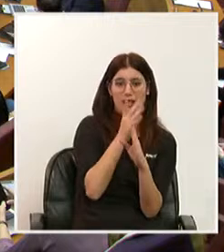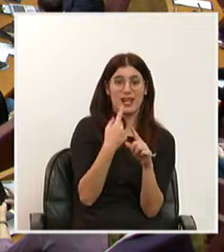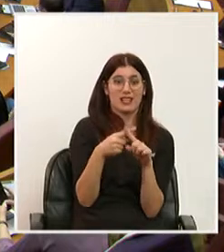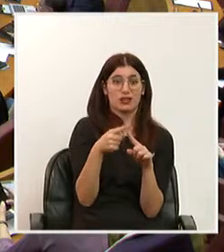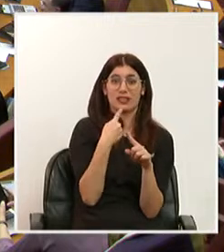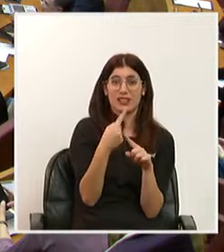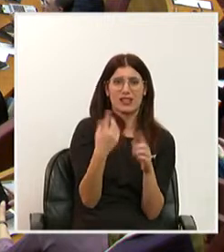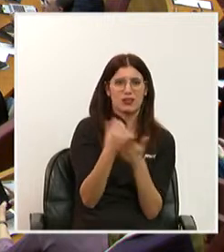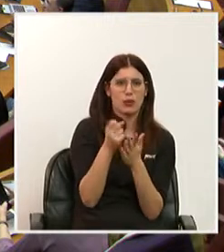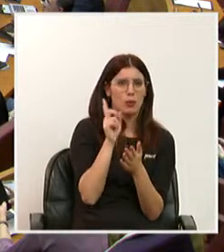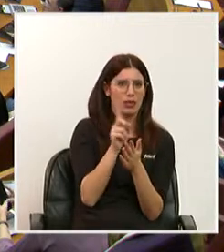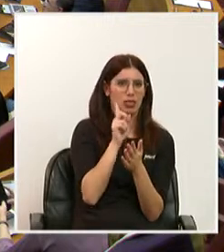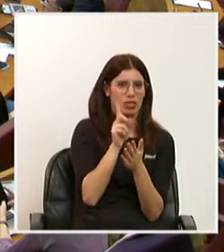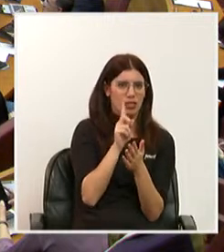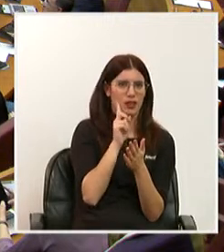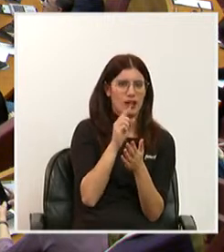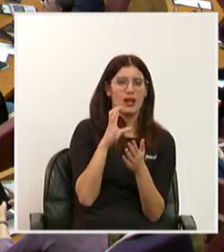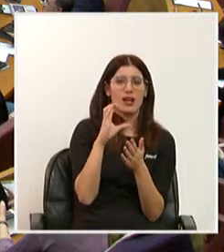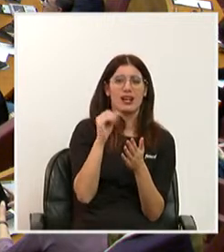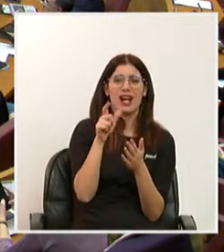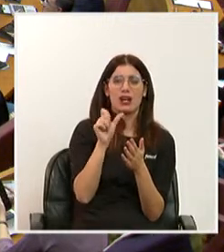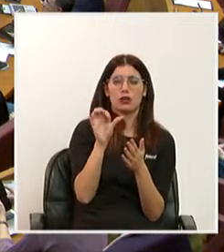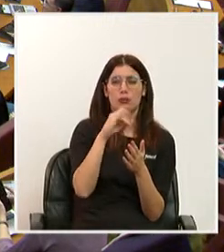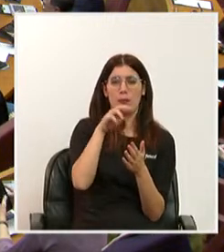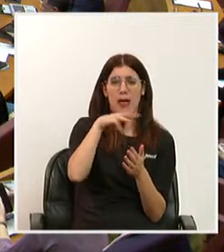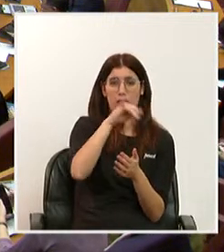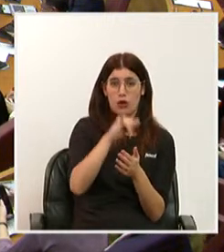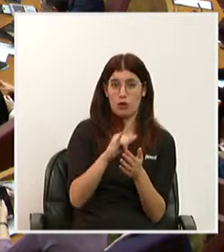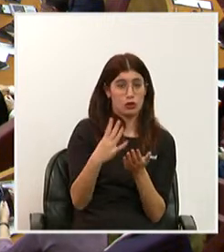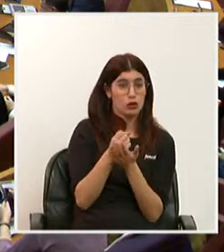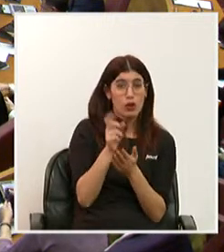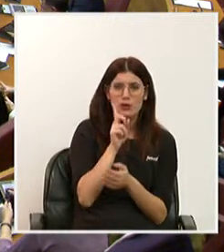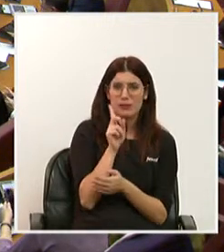es el Señor Carlos maón es